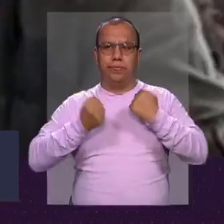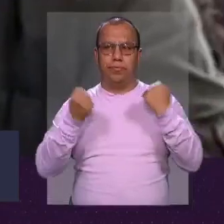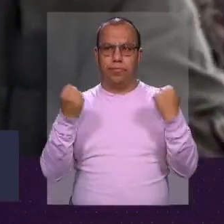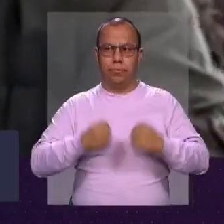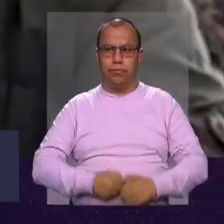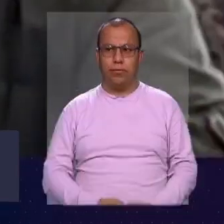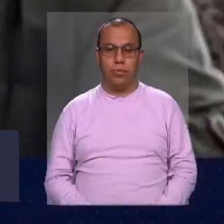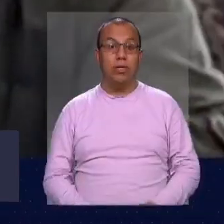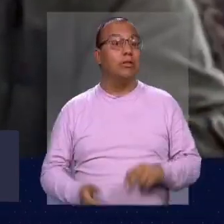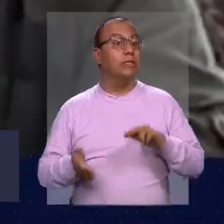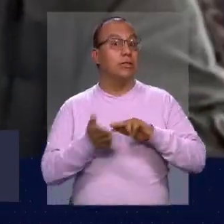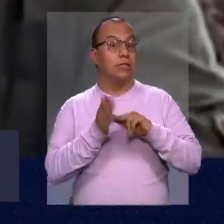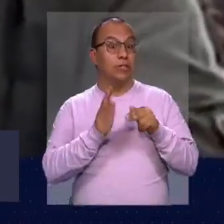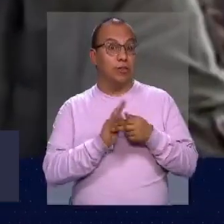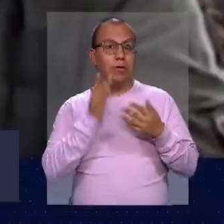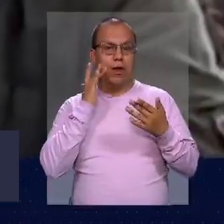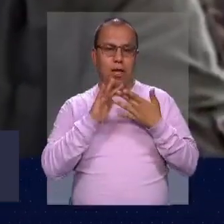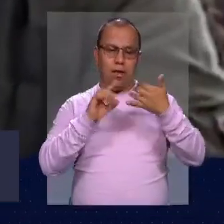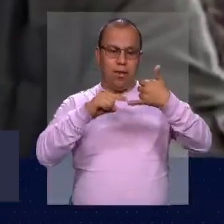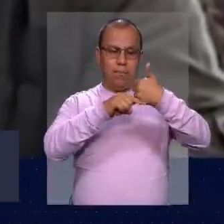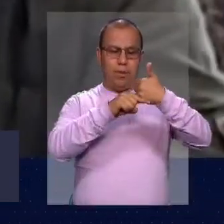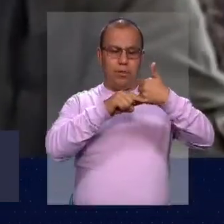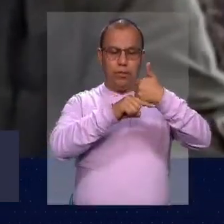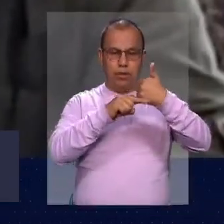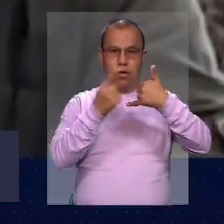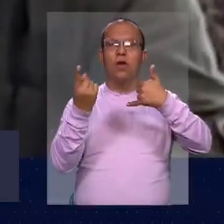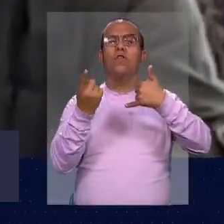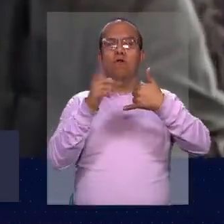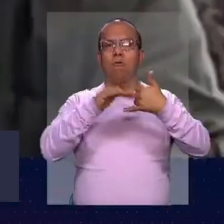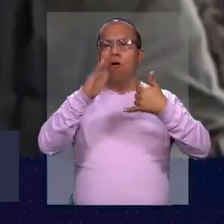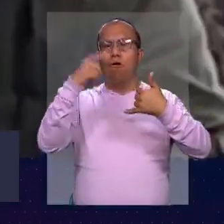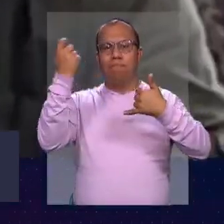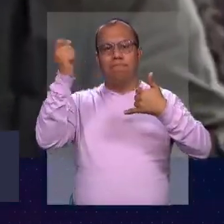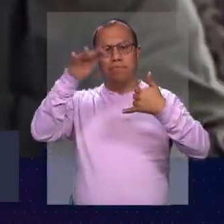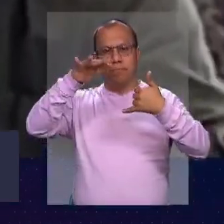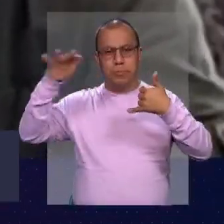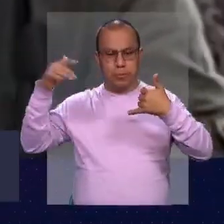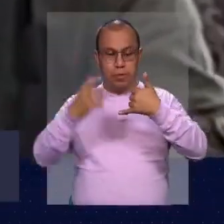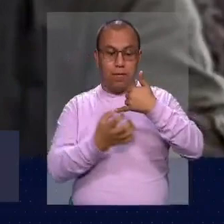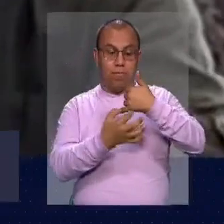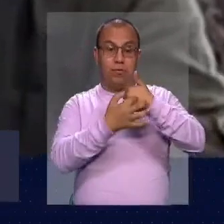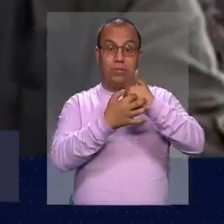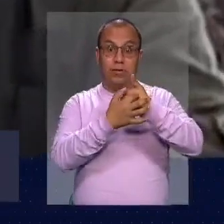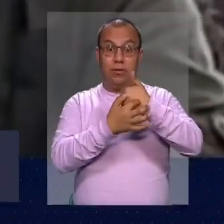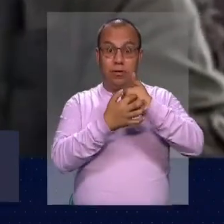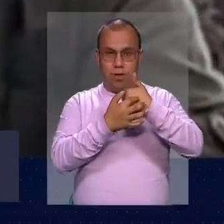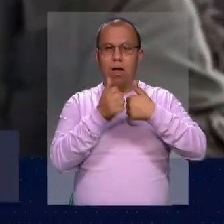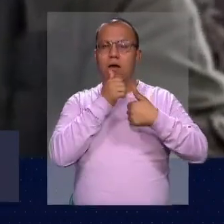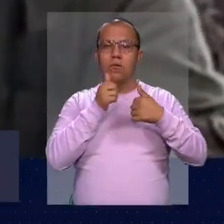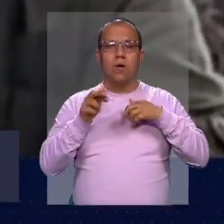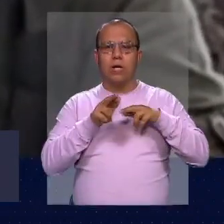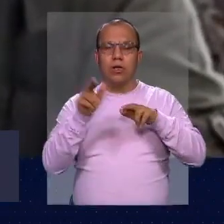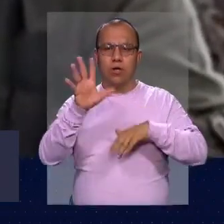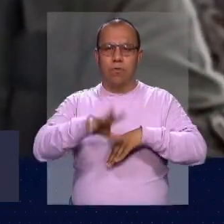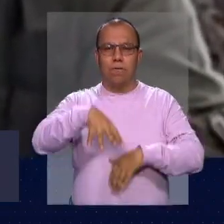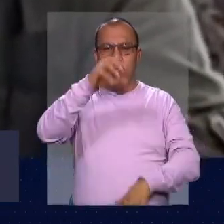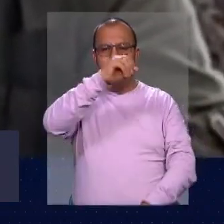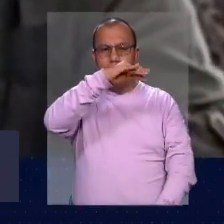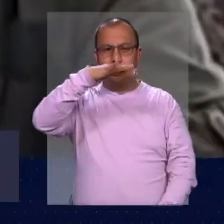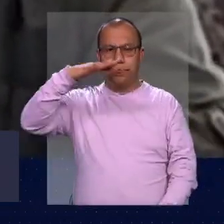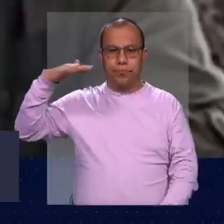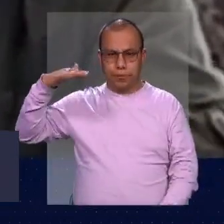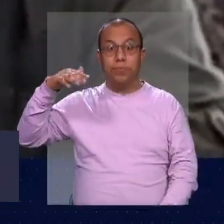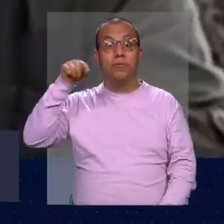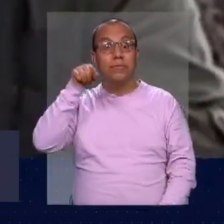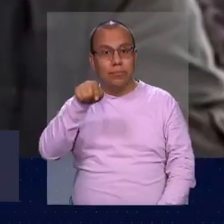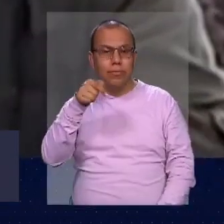el nudo que conecta la Amazonía, la Orinoquía, el centro del país y la cuenca del río Magdalena